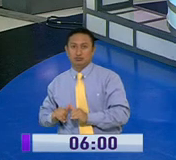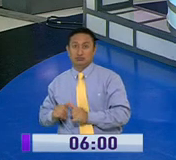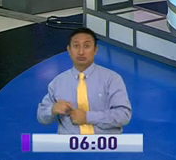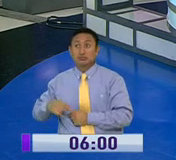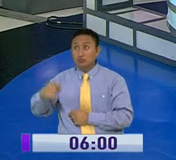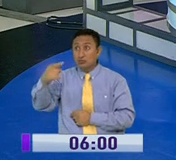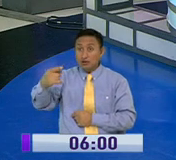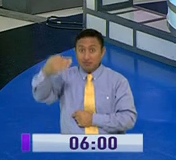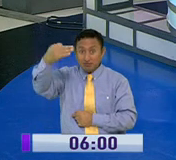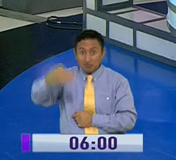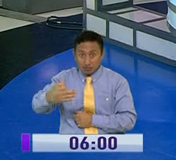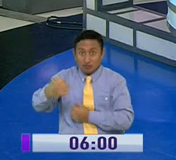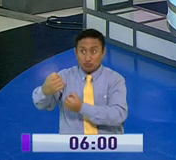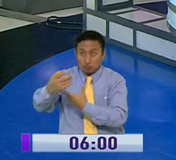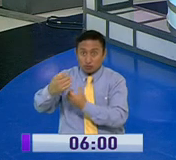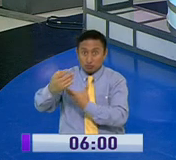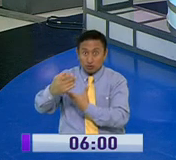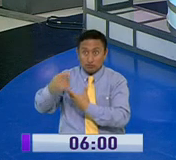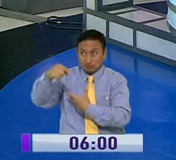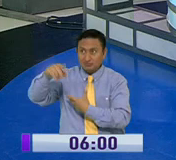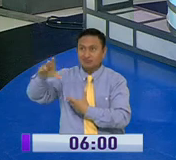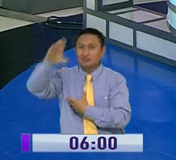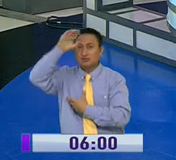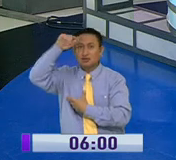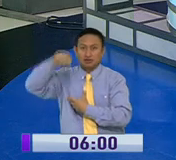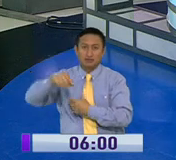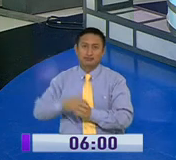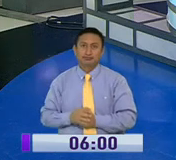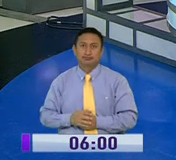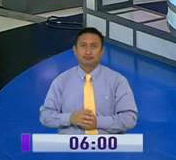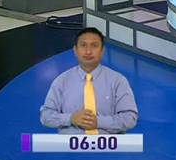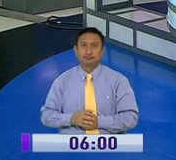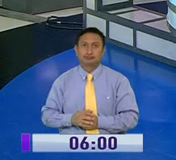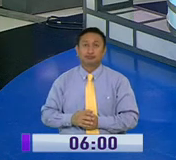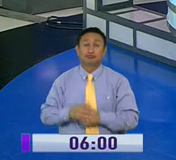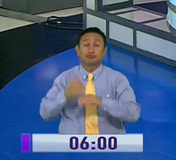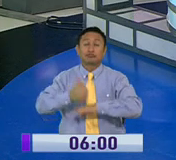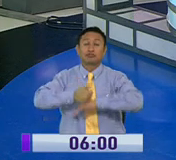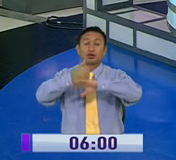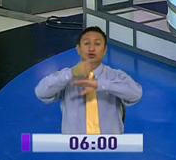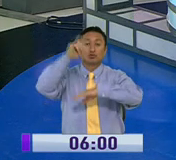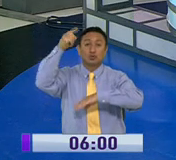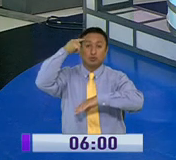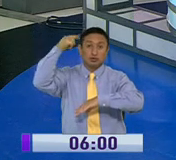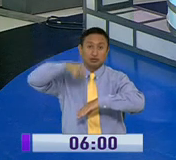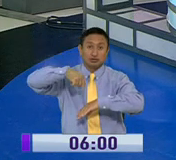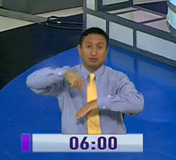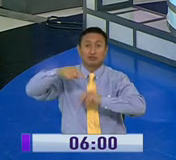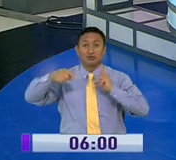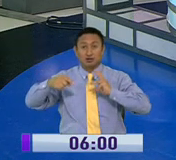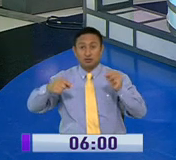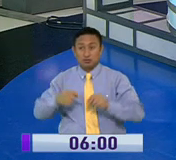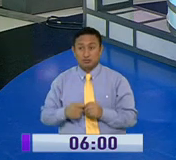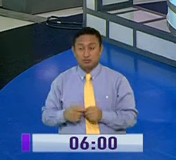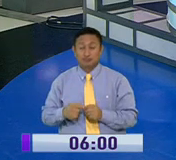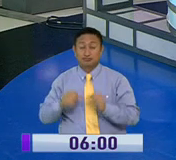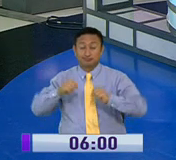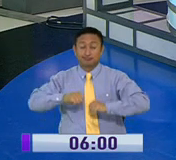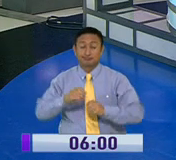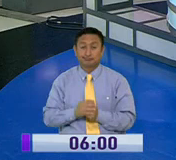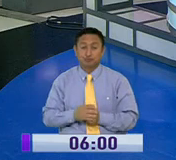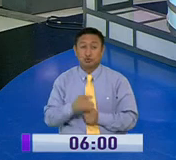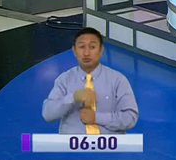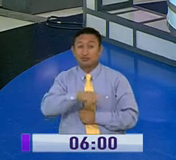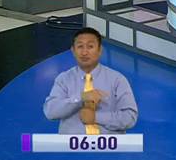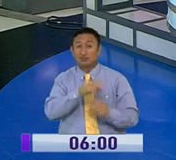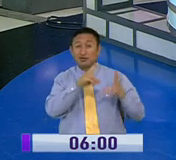escuchando pues las comunicaciones que emite el gobierno nacional, las instrucciones que dan el ente sanitario y sobre todo las cosas, no